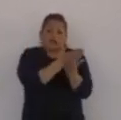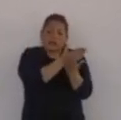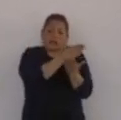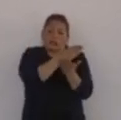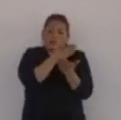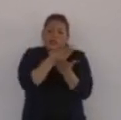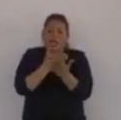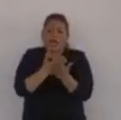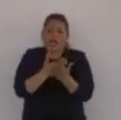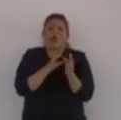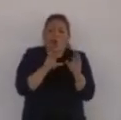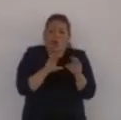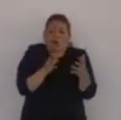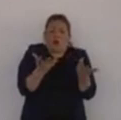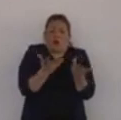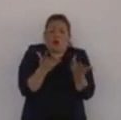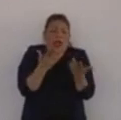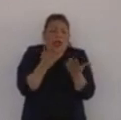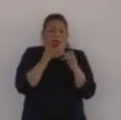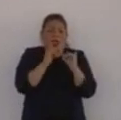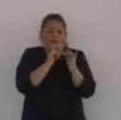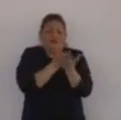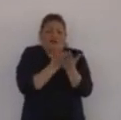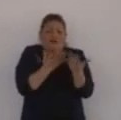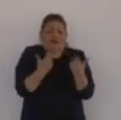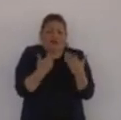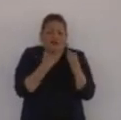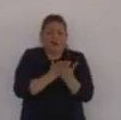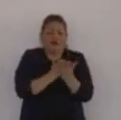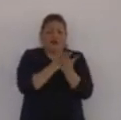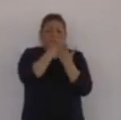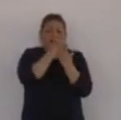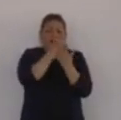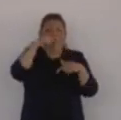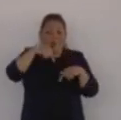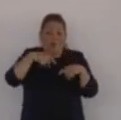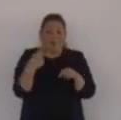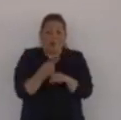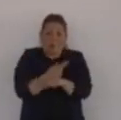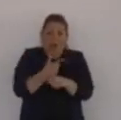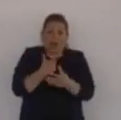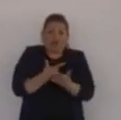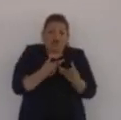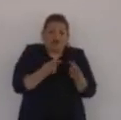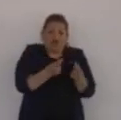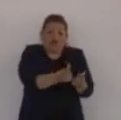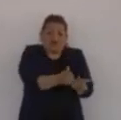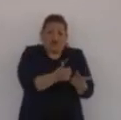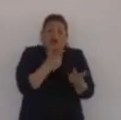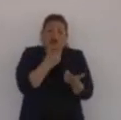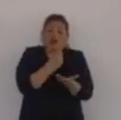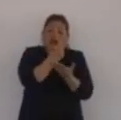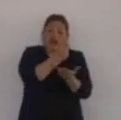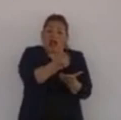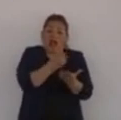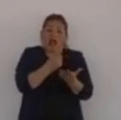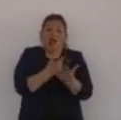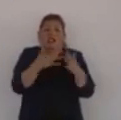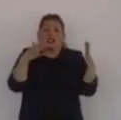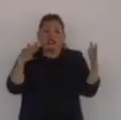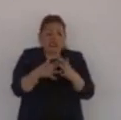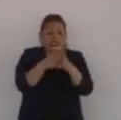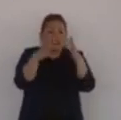no ha incrementado los impuestos? Ahora estamos pasando por una crisis económica, porque hay guerra en